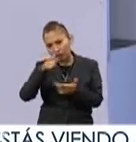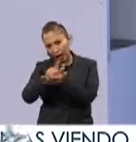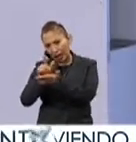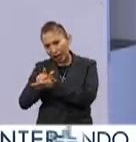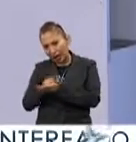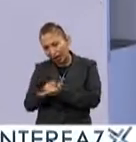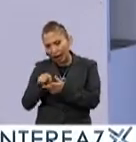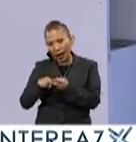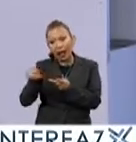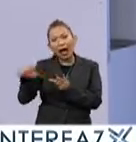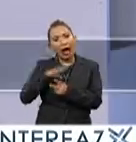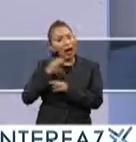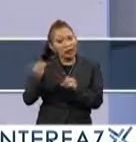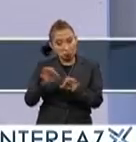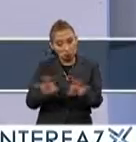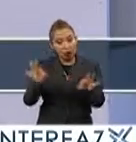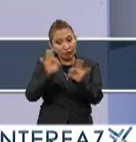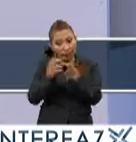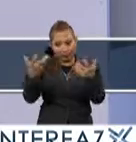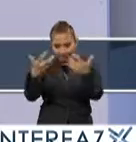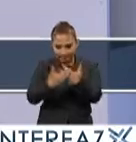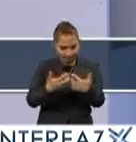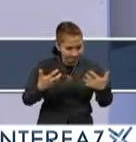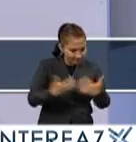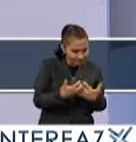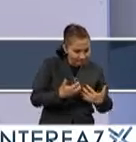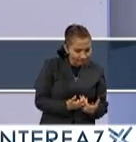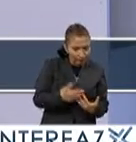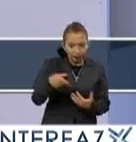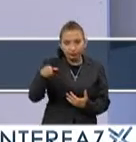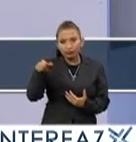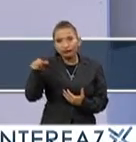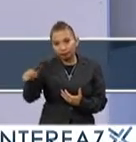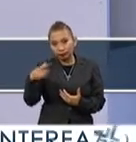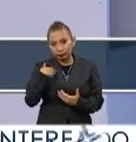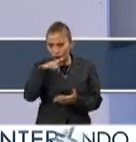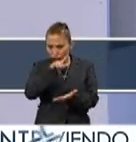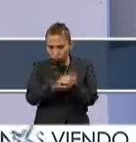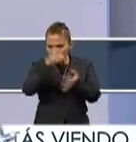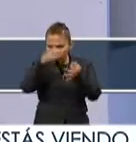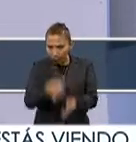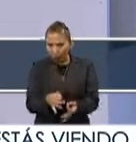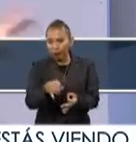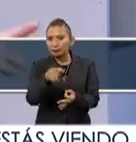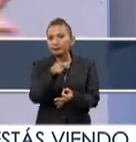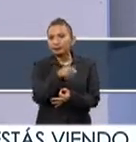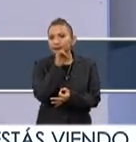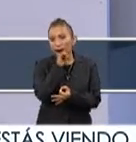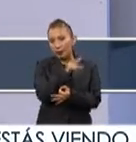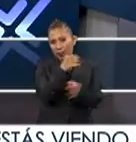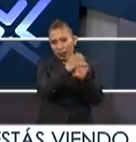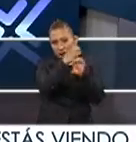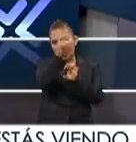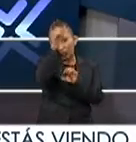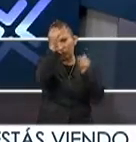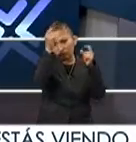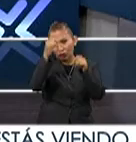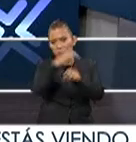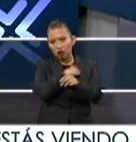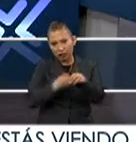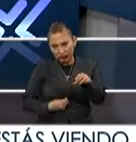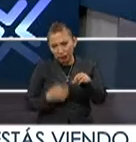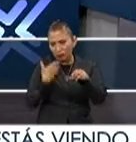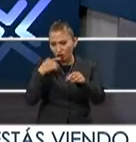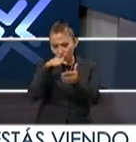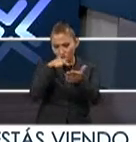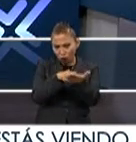leyes, ha habido una importante armonización legal, también en los estados, en los municipios, de